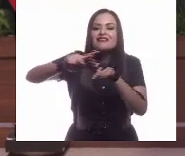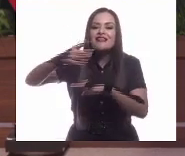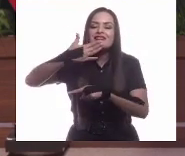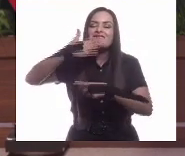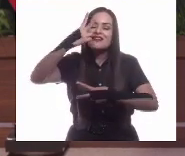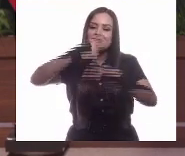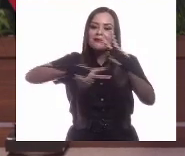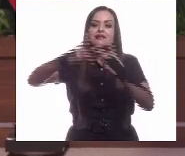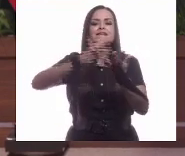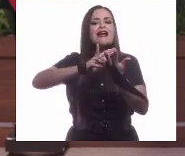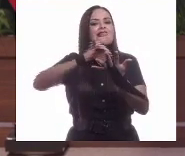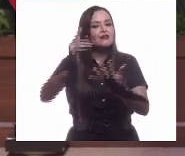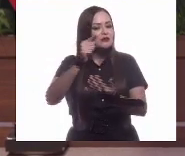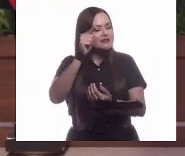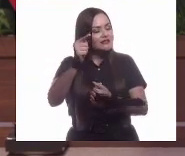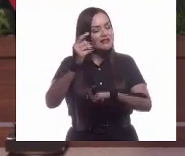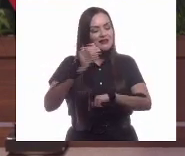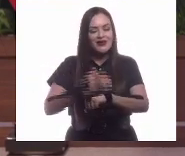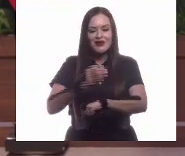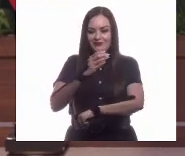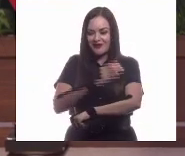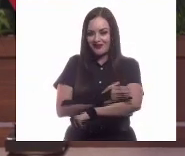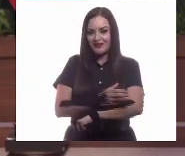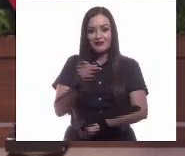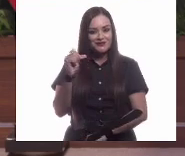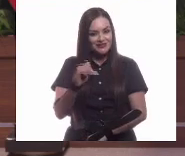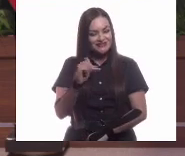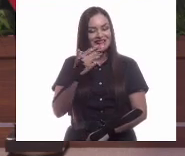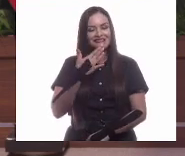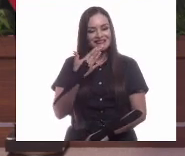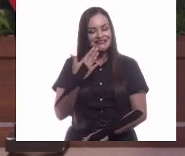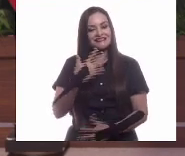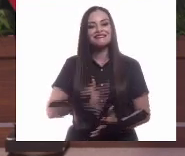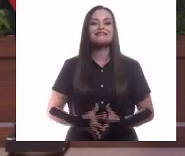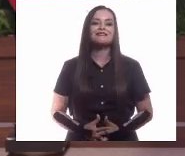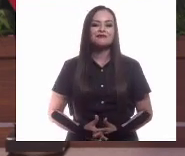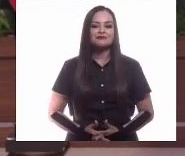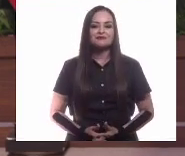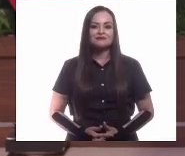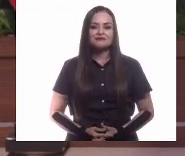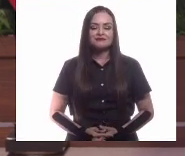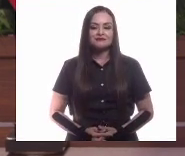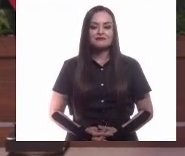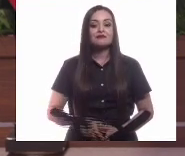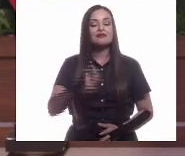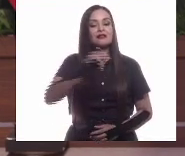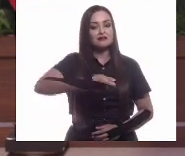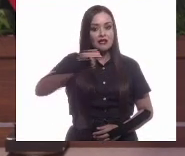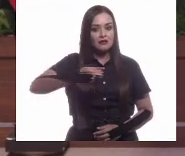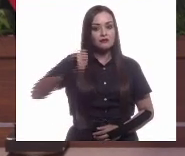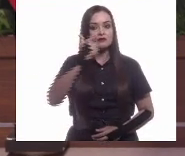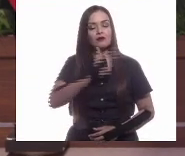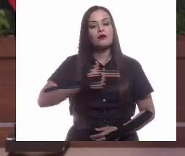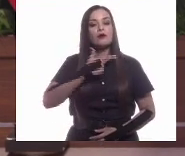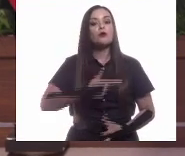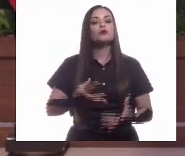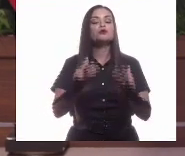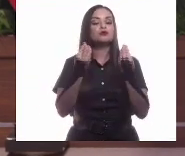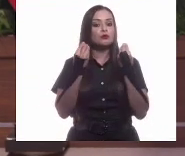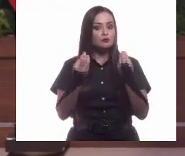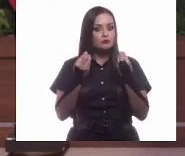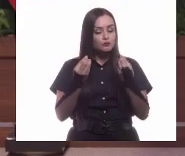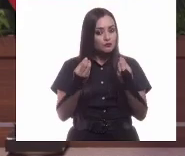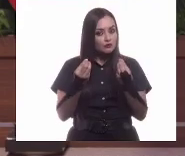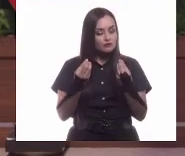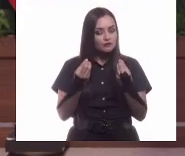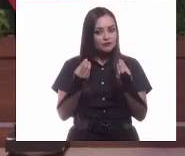Muchísimas gracias, por supuesto, a todas y a todos por acompañarnos el día de hoy. Saludo con gusto a las y los magistrados